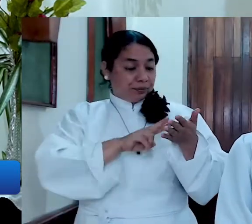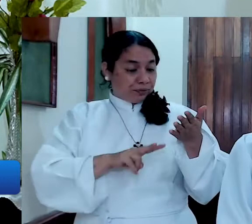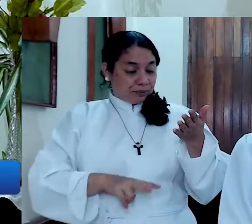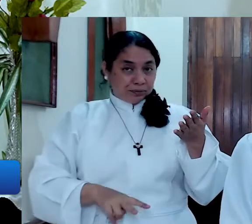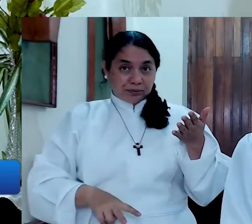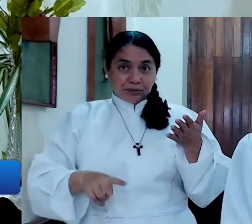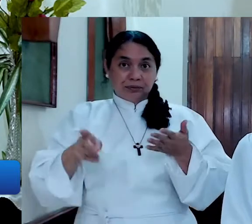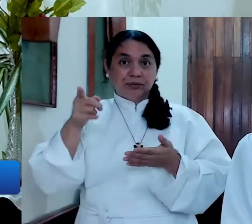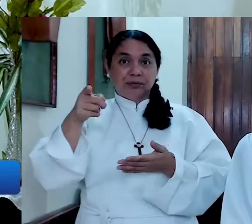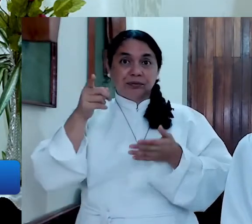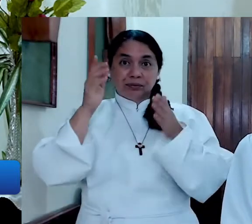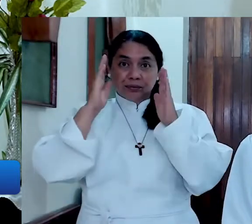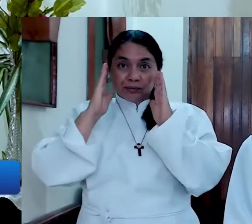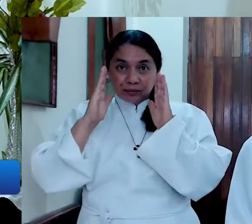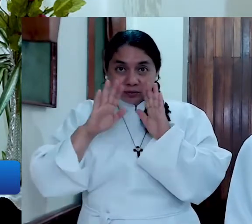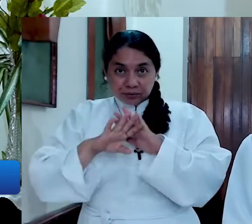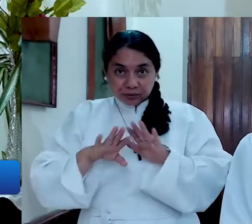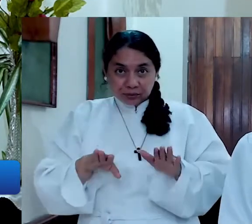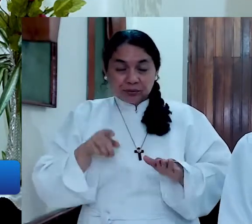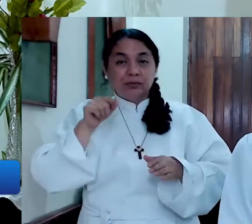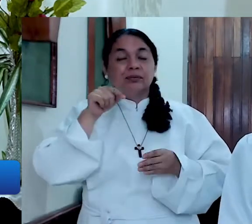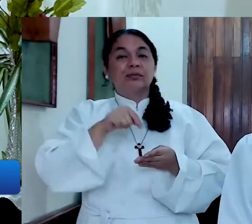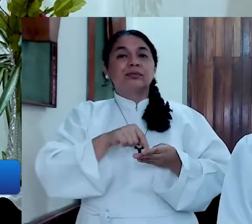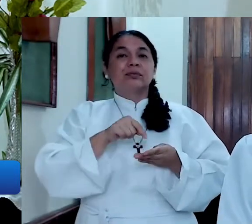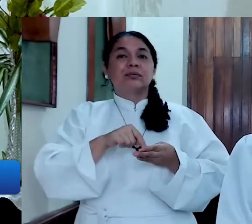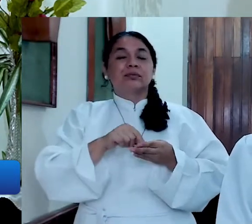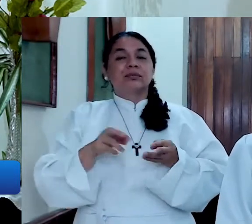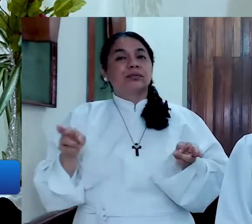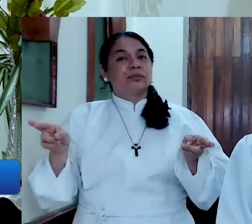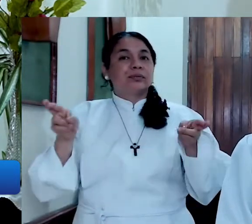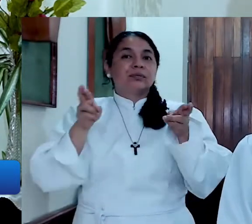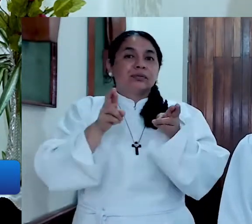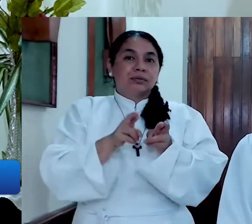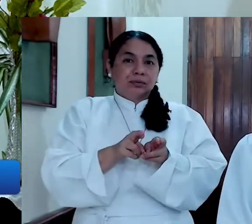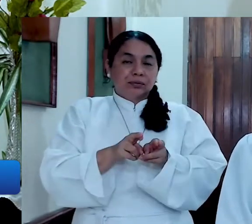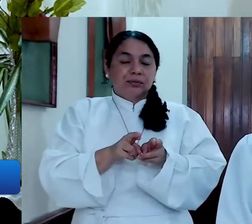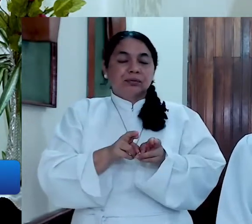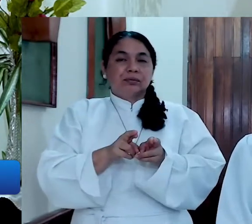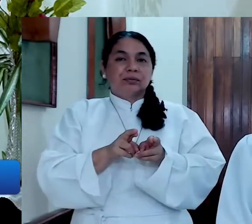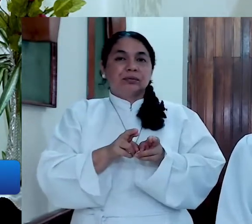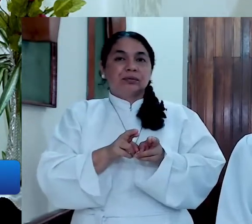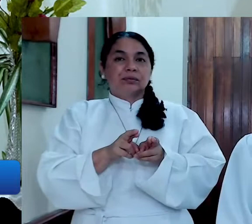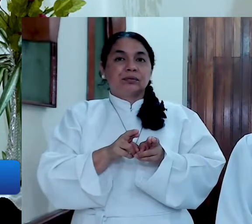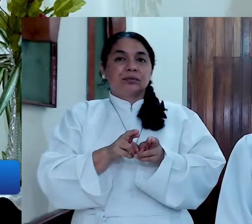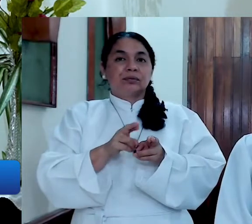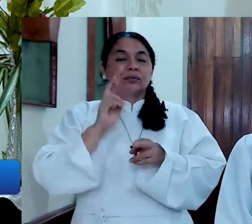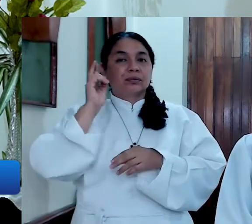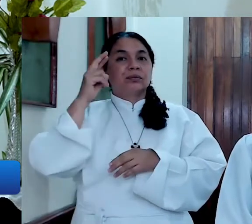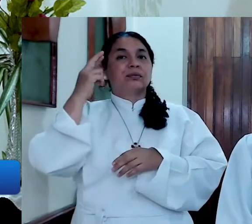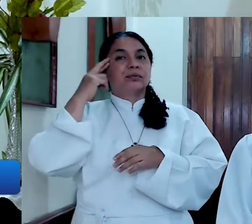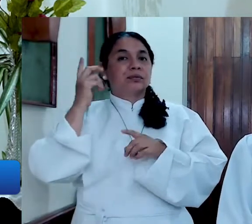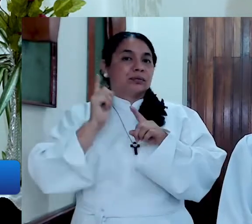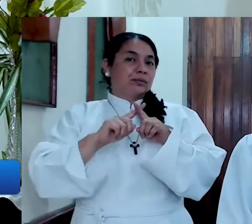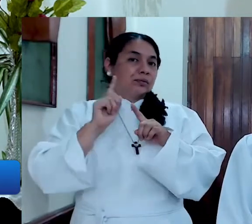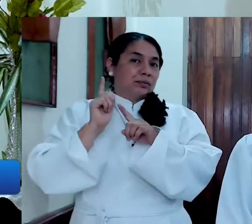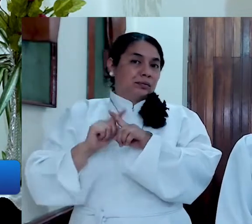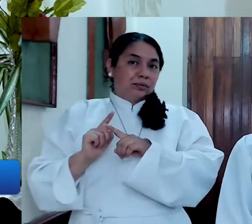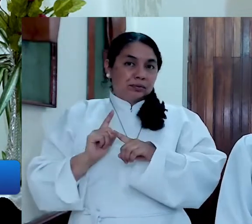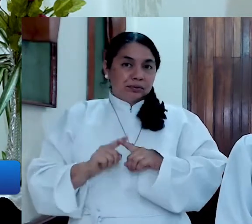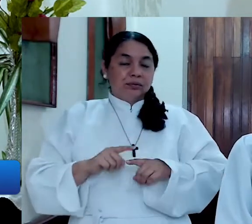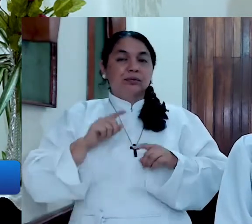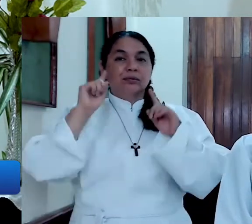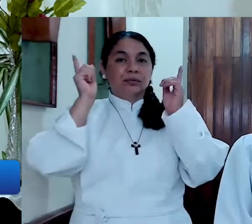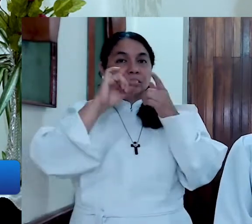escuchar viene de alguna manera a resumir las razones por las que San